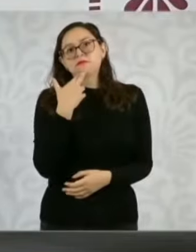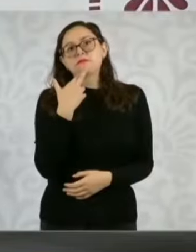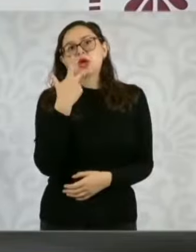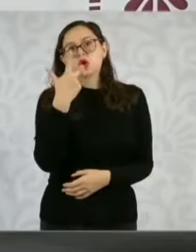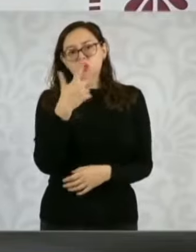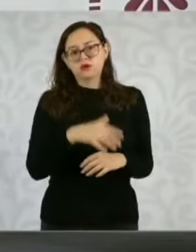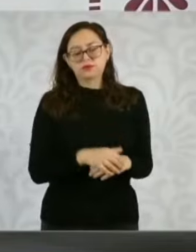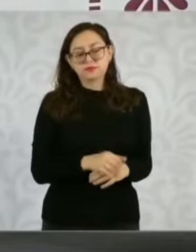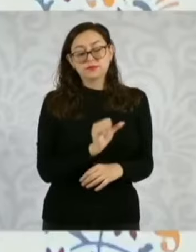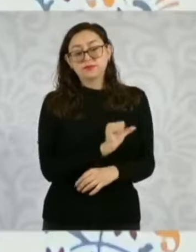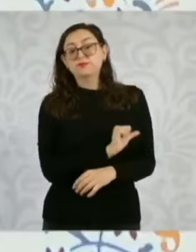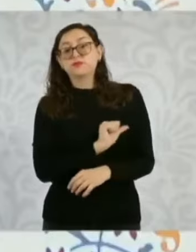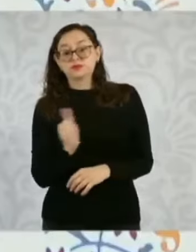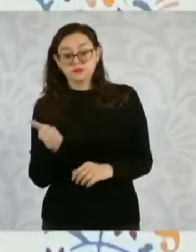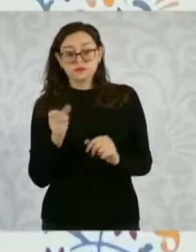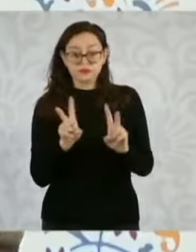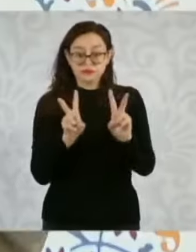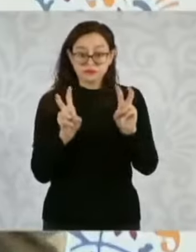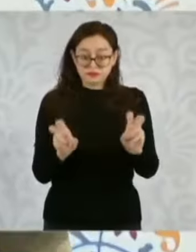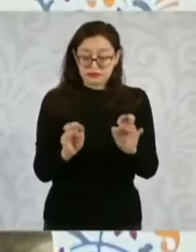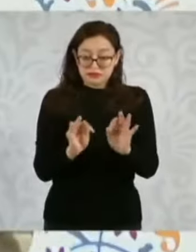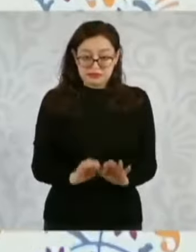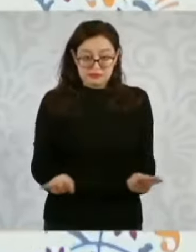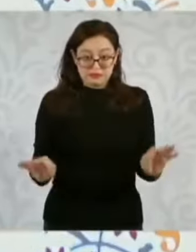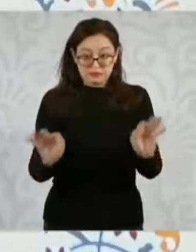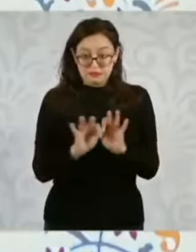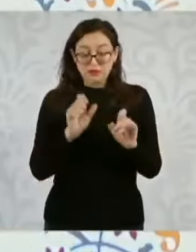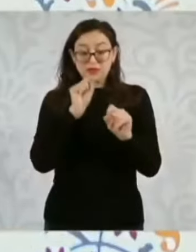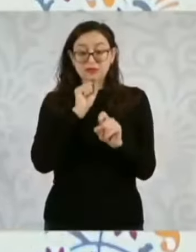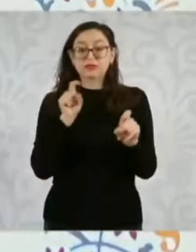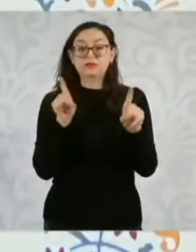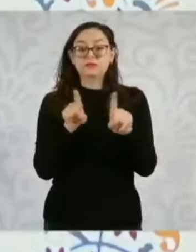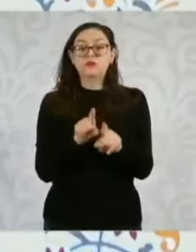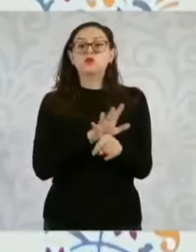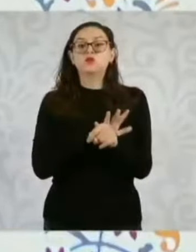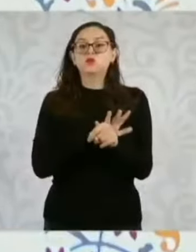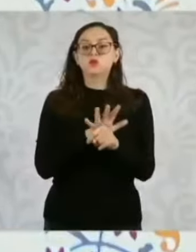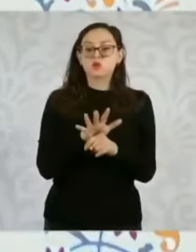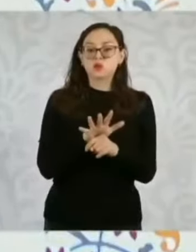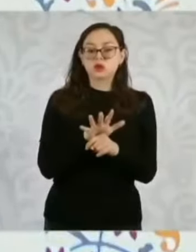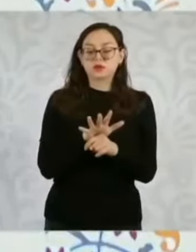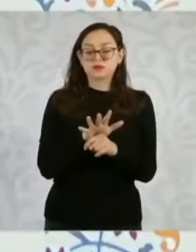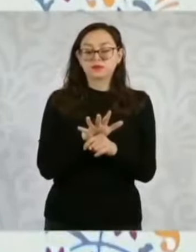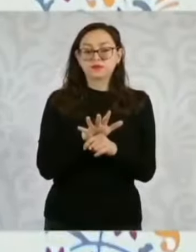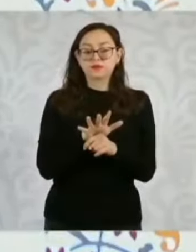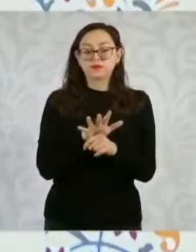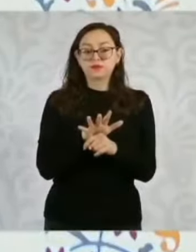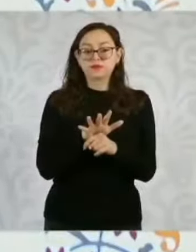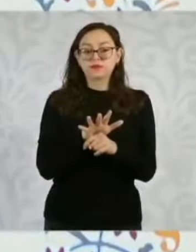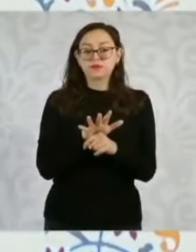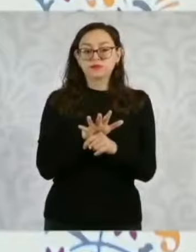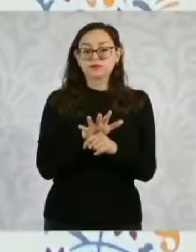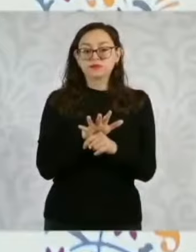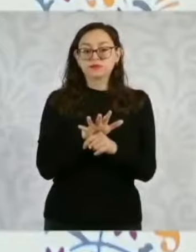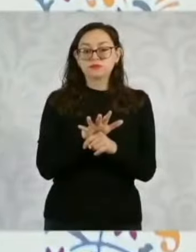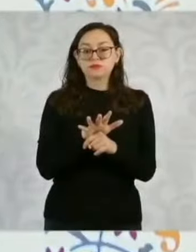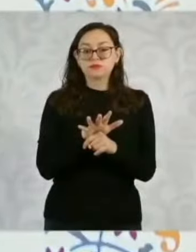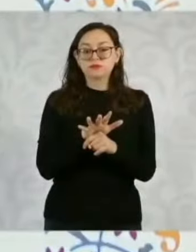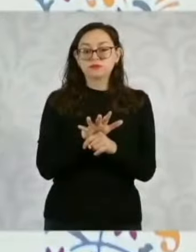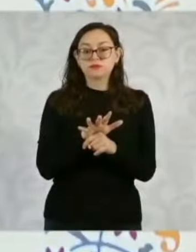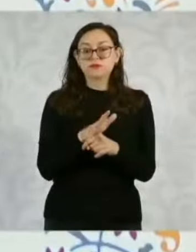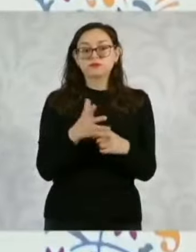El otro aspecto muy importante es que va a contribuir a